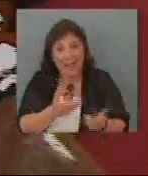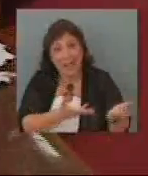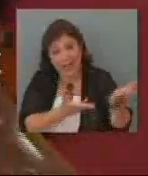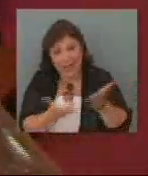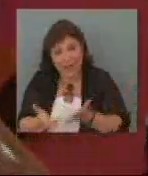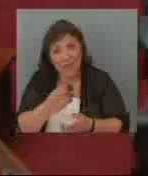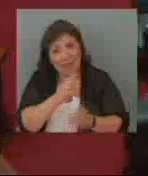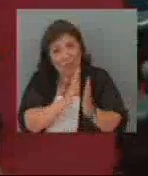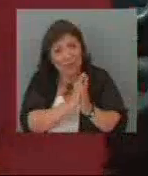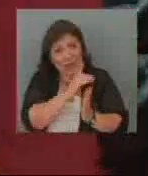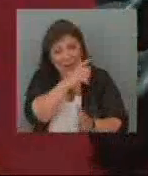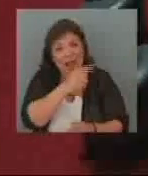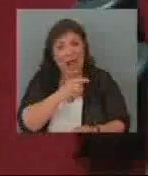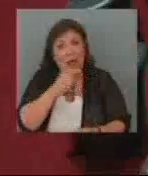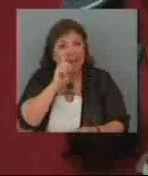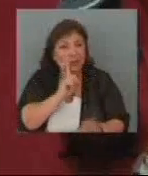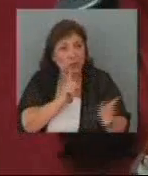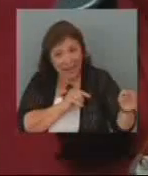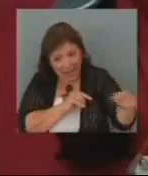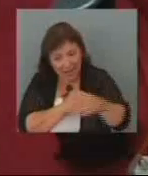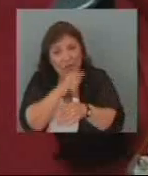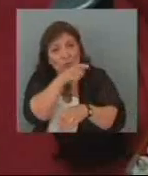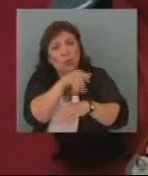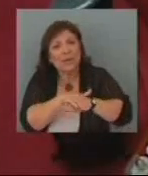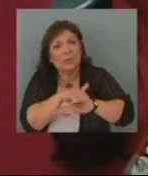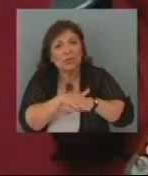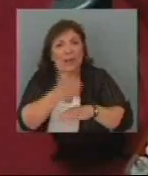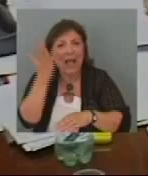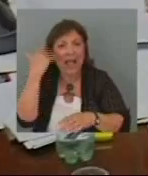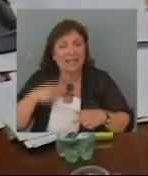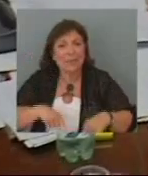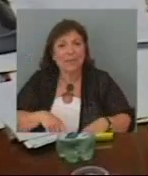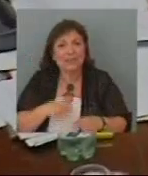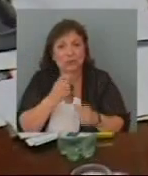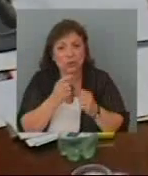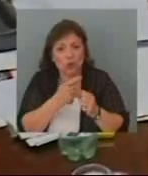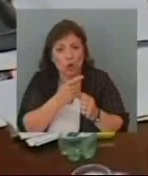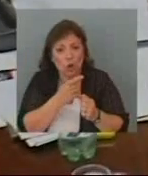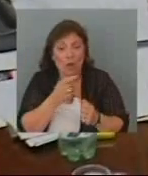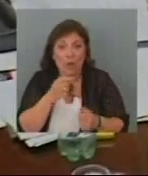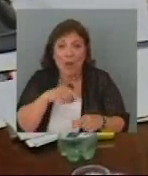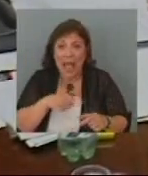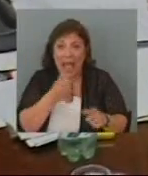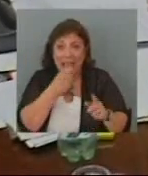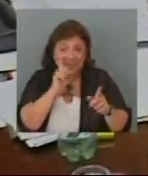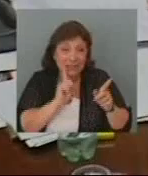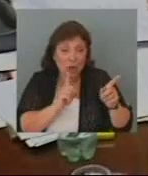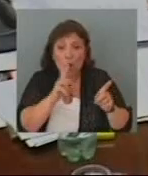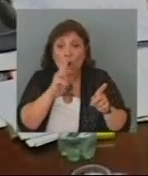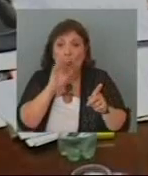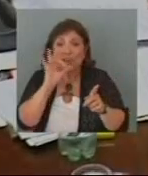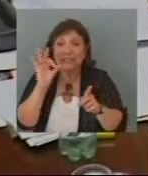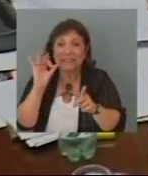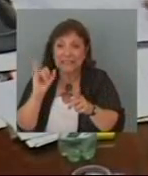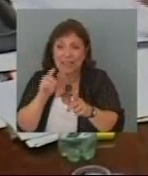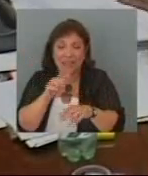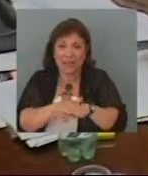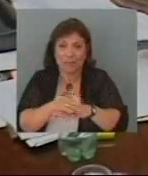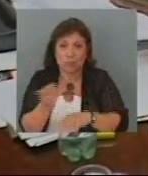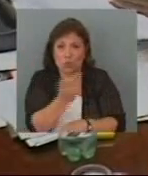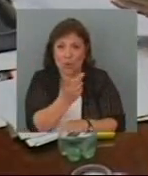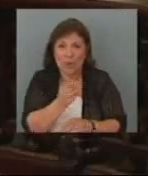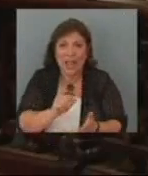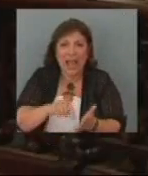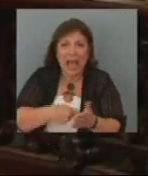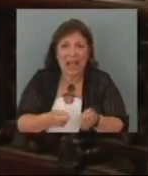del Senado para que respondiera por sus responsabilidades en el caso Pluna. Según Moreira, Astori y Víctor Rossi son responsables por la garantía